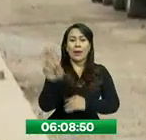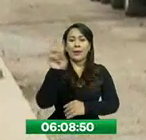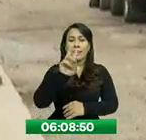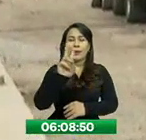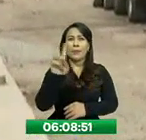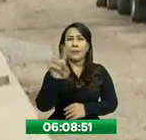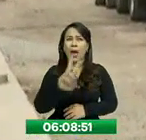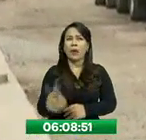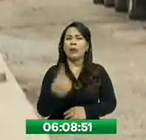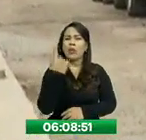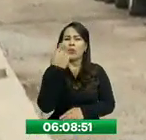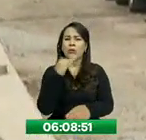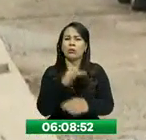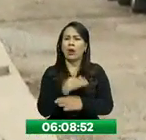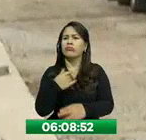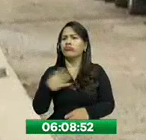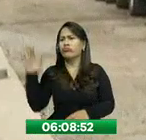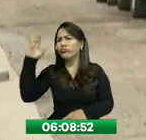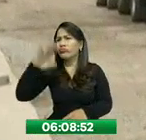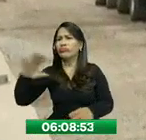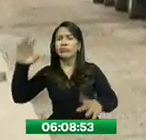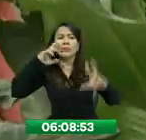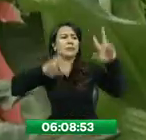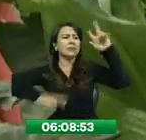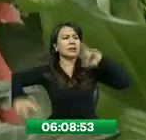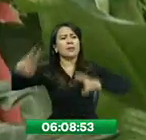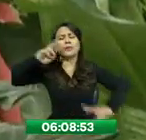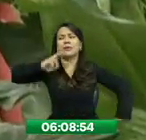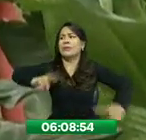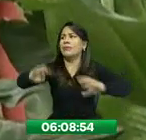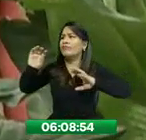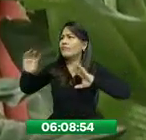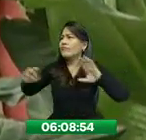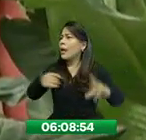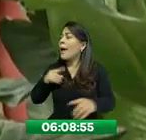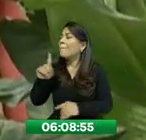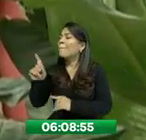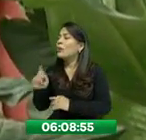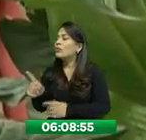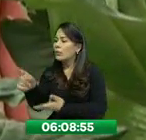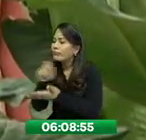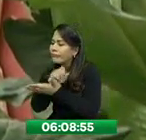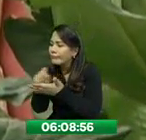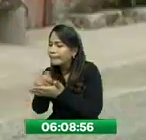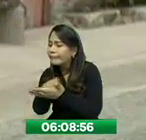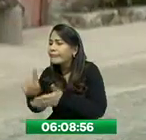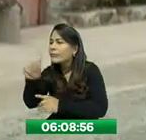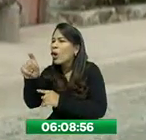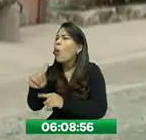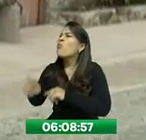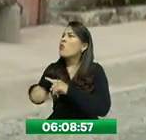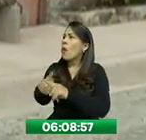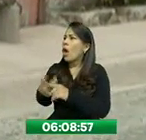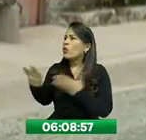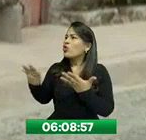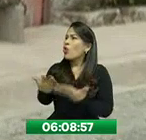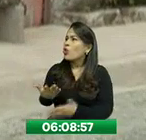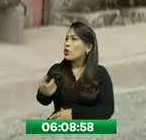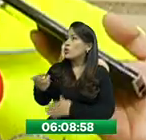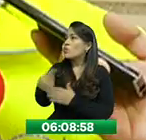personas desaparecidas perteneciente a la DINASET se activa y empieza con los protocolos correspondientes para